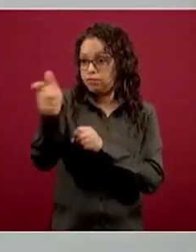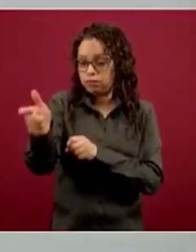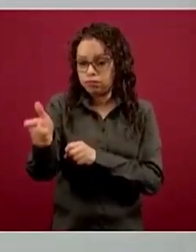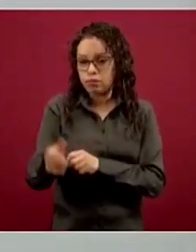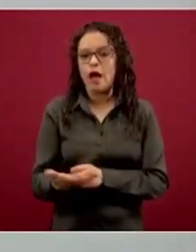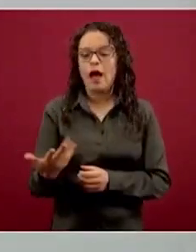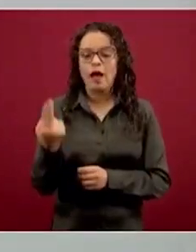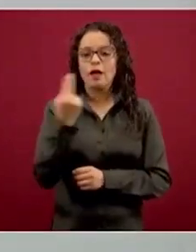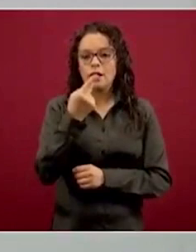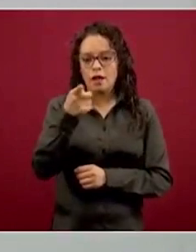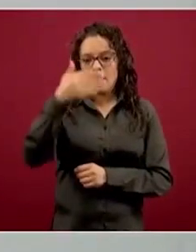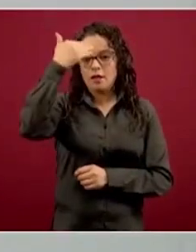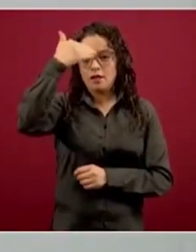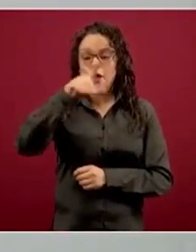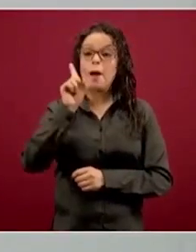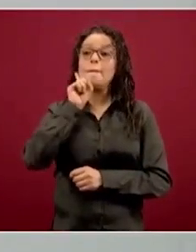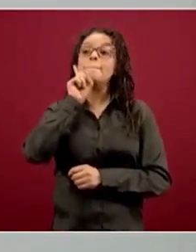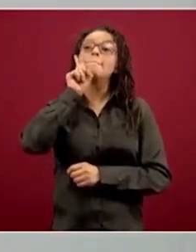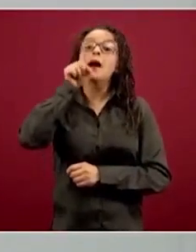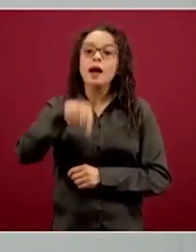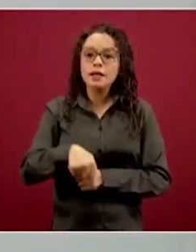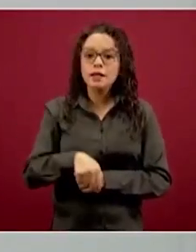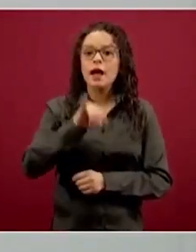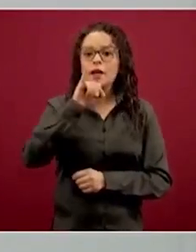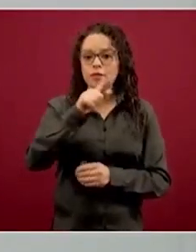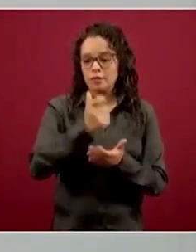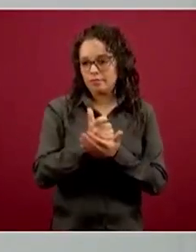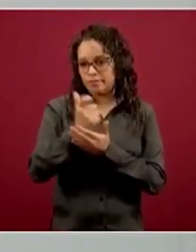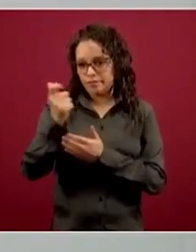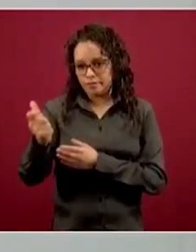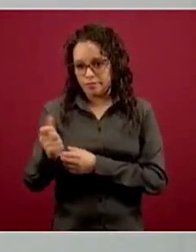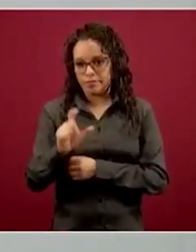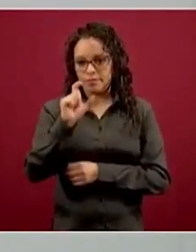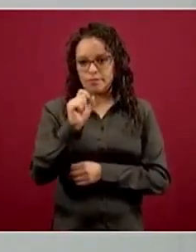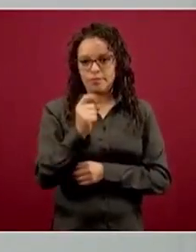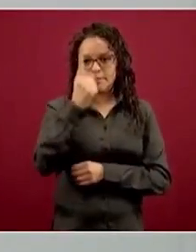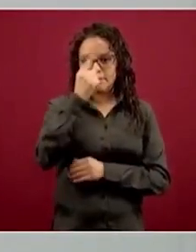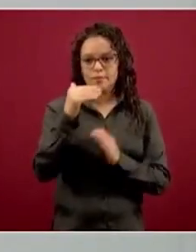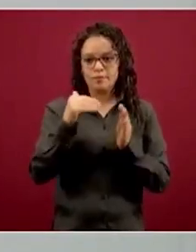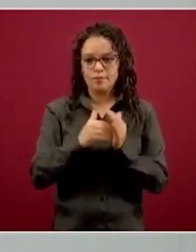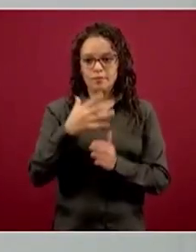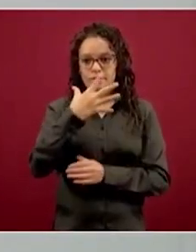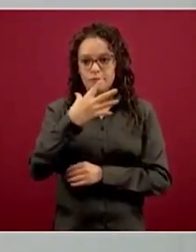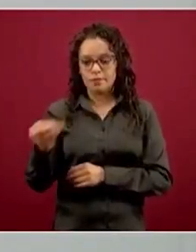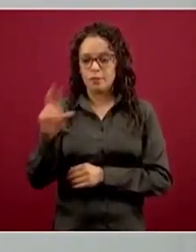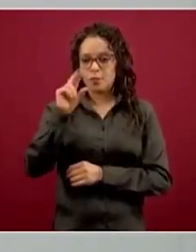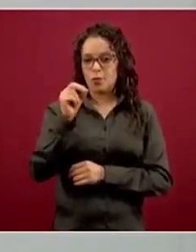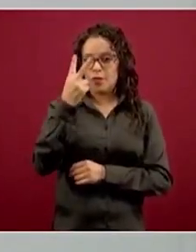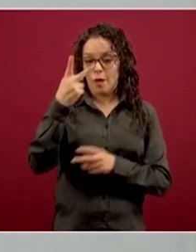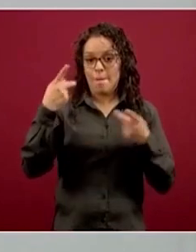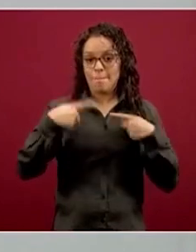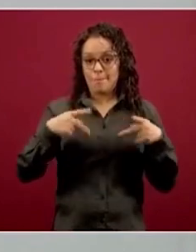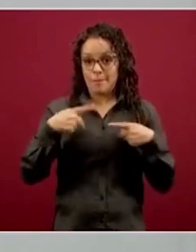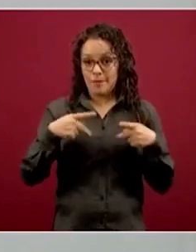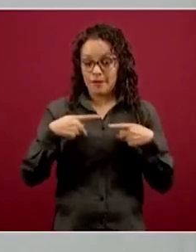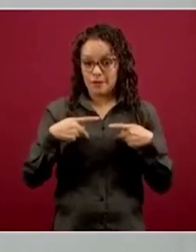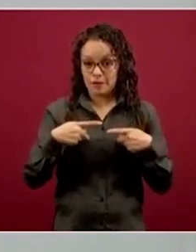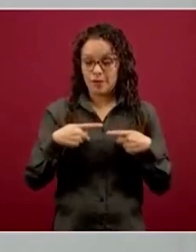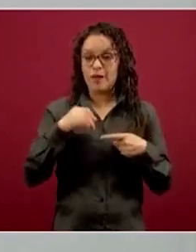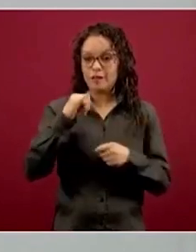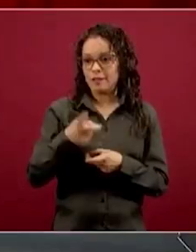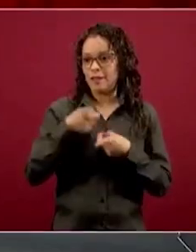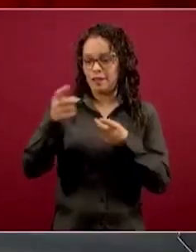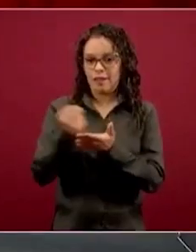hora verán reflejados estos 21 mil 582 acreditados en su cuenta bancaria.